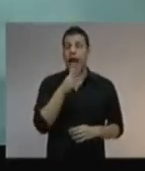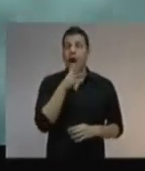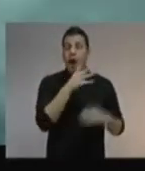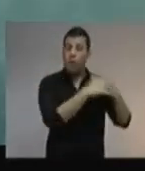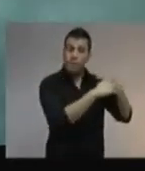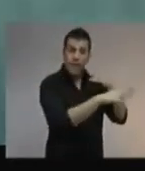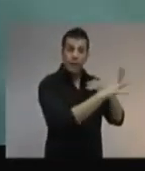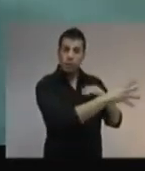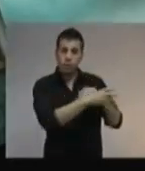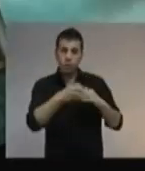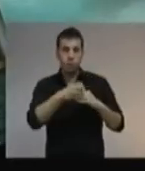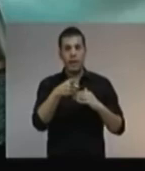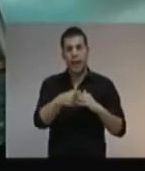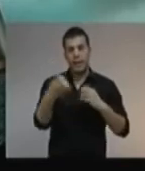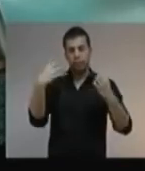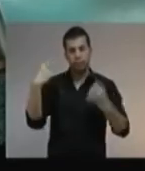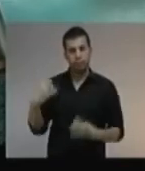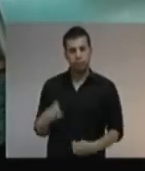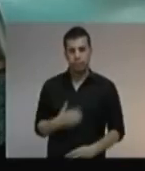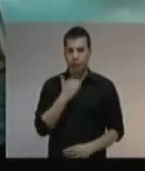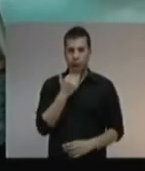burbujeante agua del mar resulta toda una delicia.